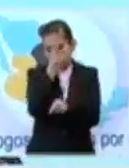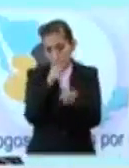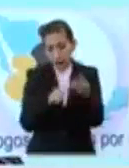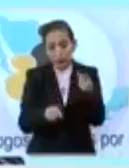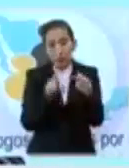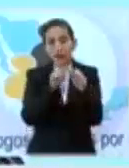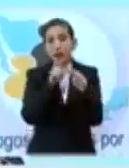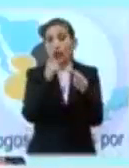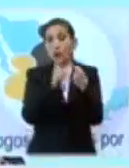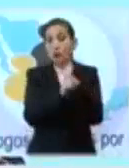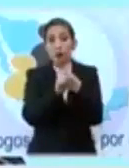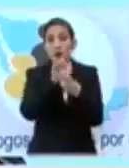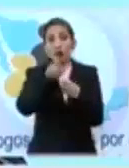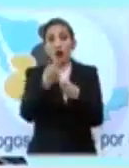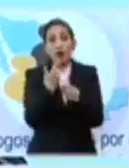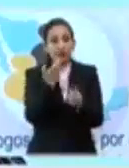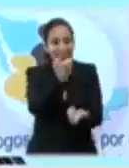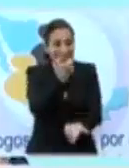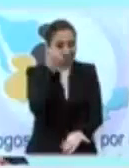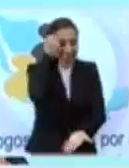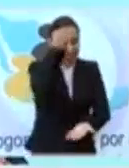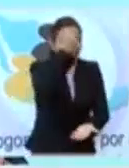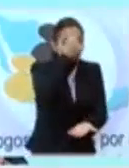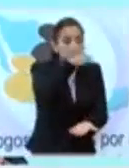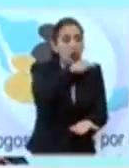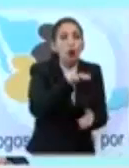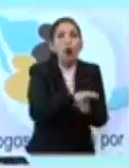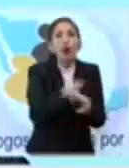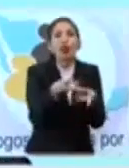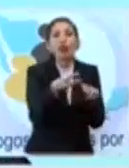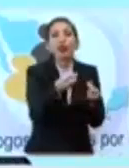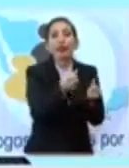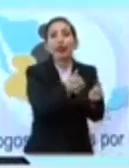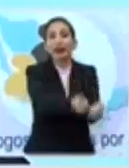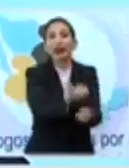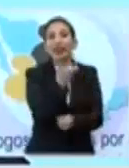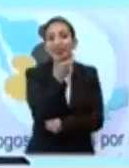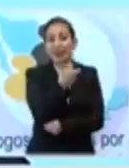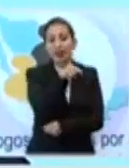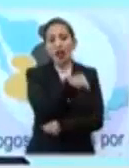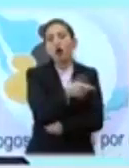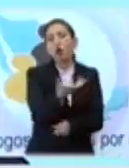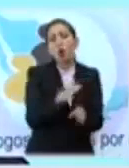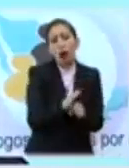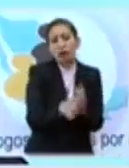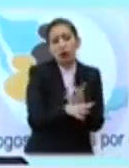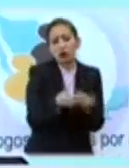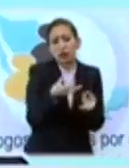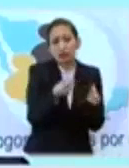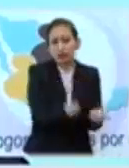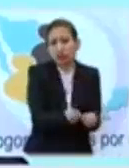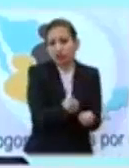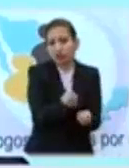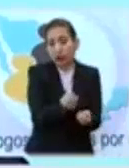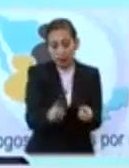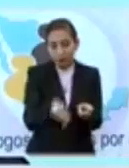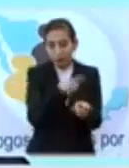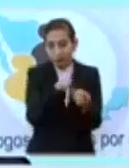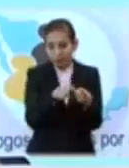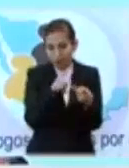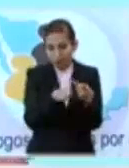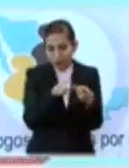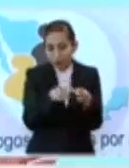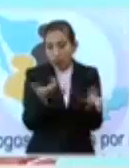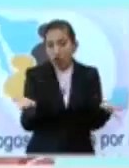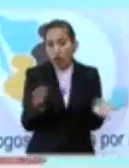problema no es el volumen de recursos, sino en qué se gasta ese presupuesto, en qué se gastan los recursos. Segundo,